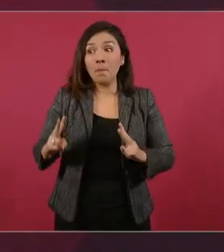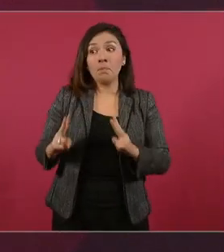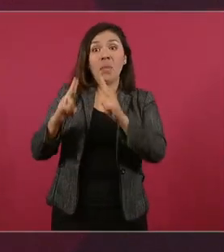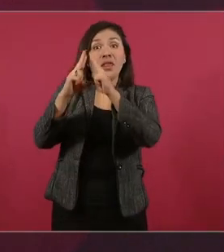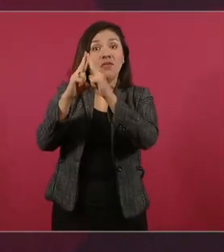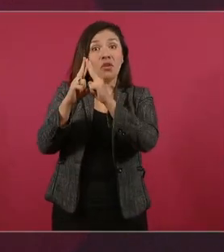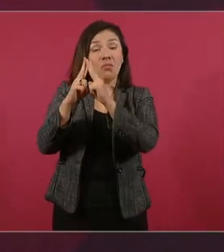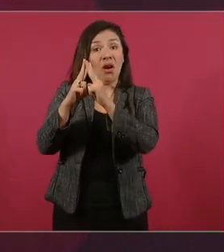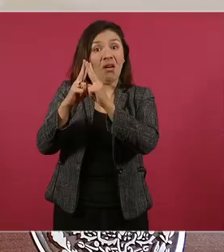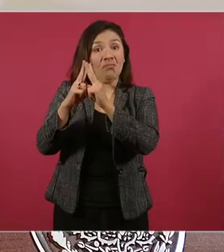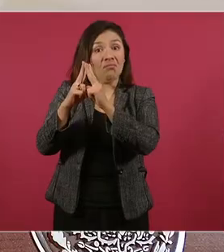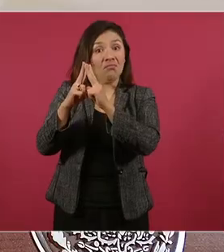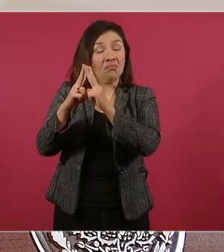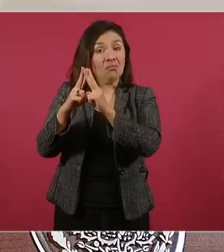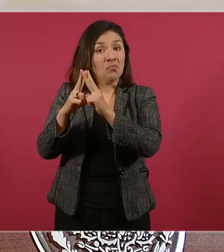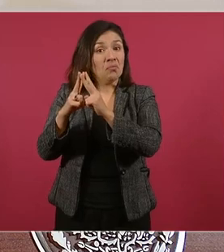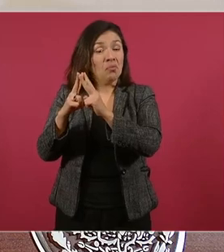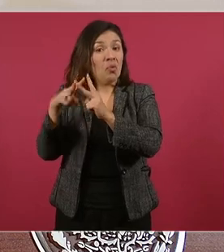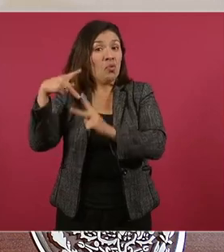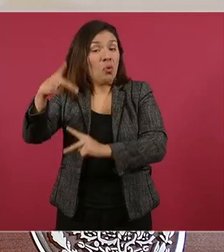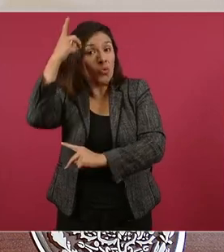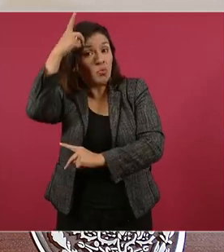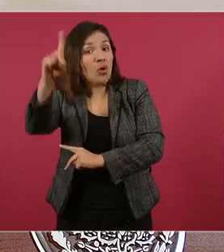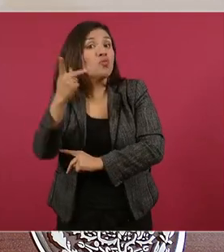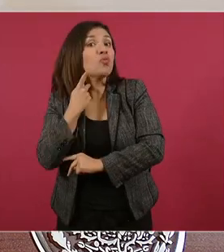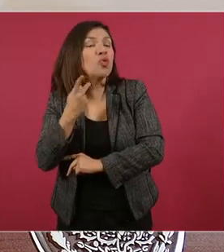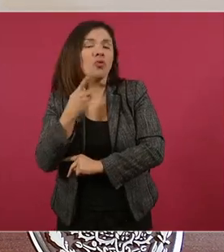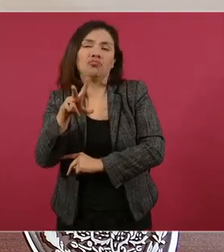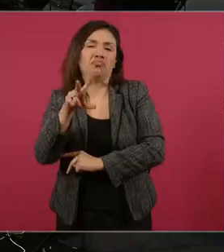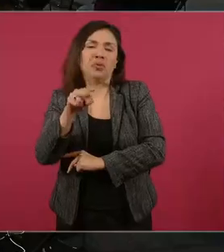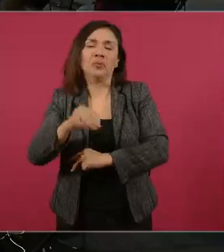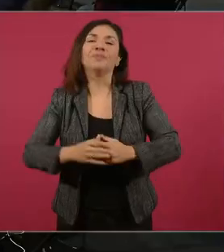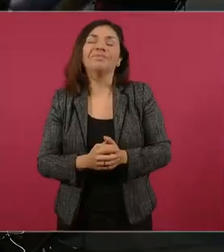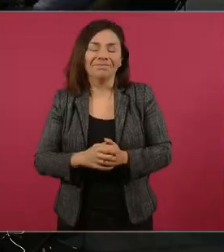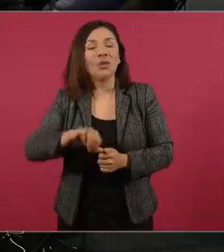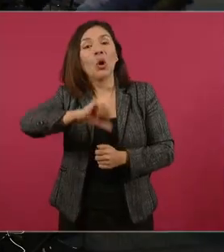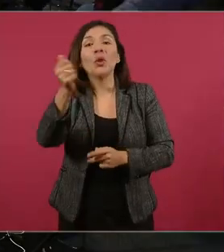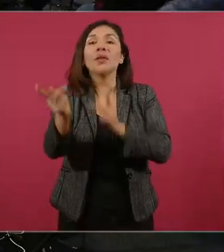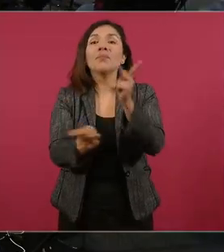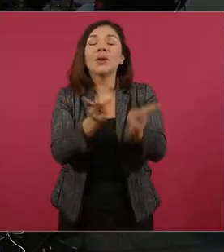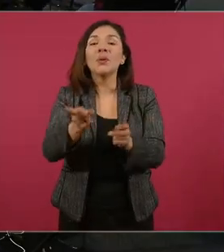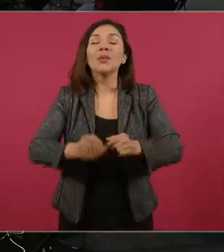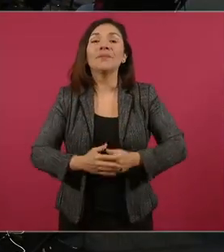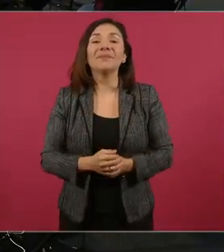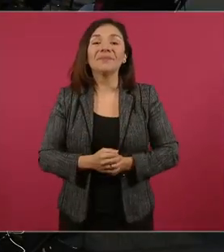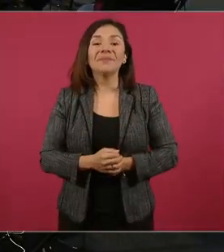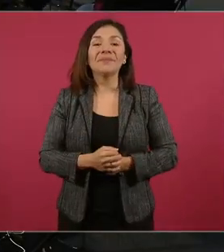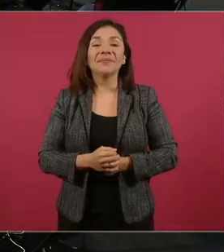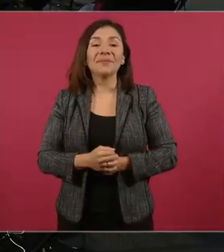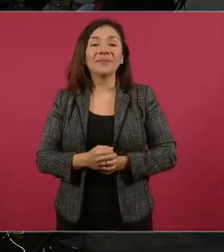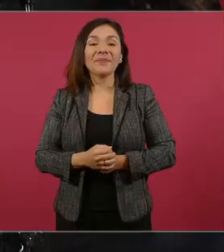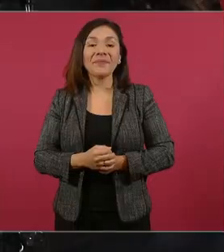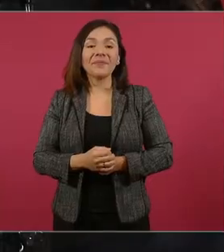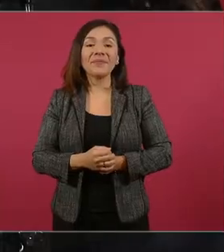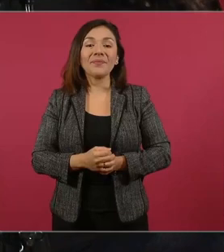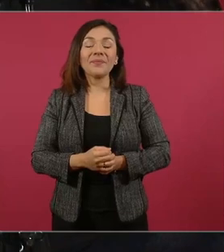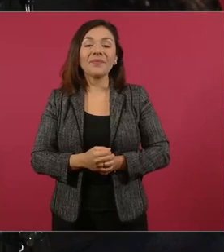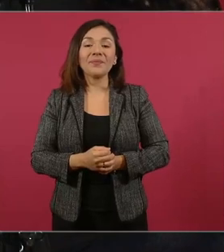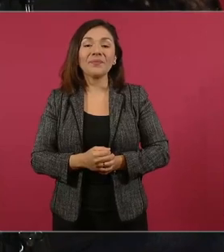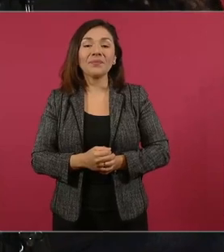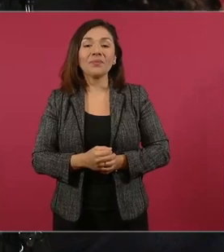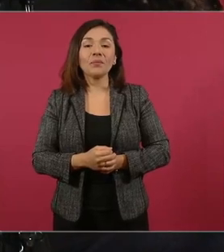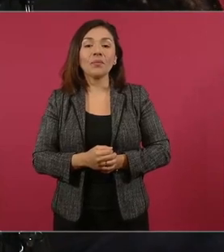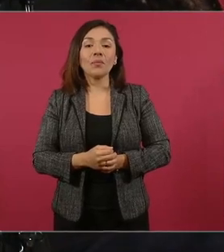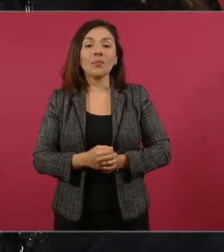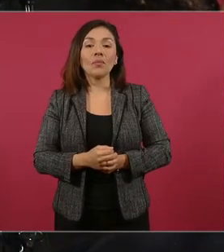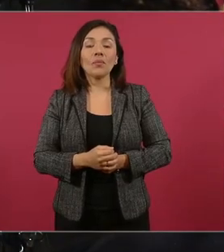sean de políticos. Okay, que ellos sean dueños. Muy bien, en una segunda pregunta, presidente, ¿qué apoyos especiales